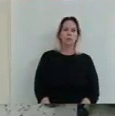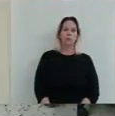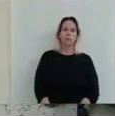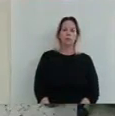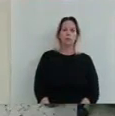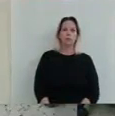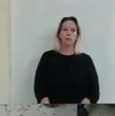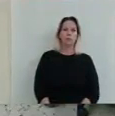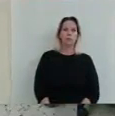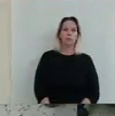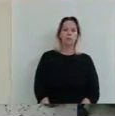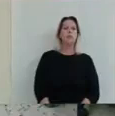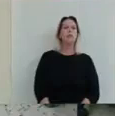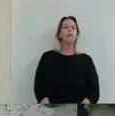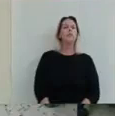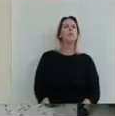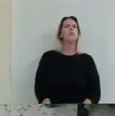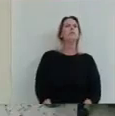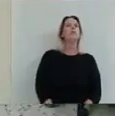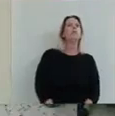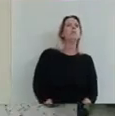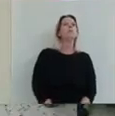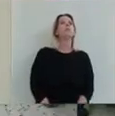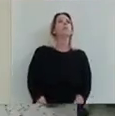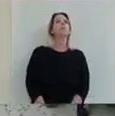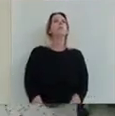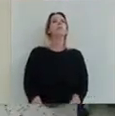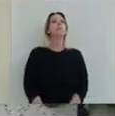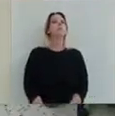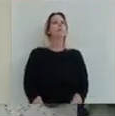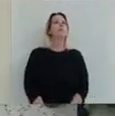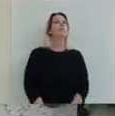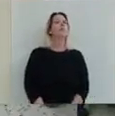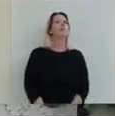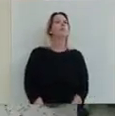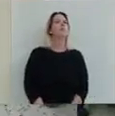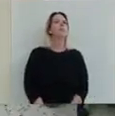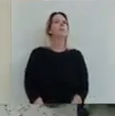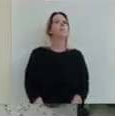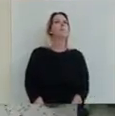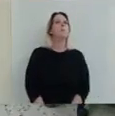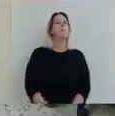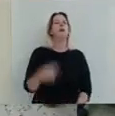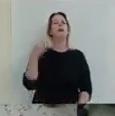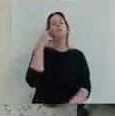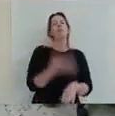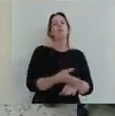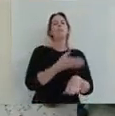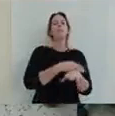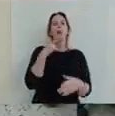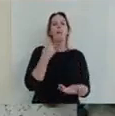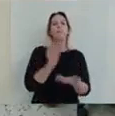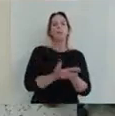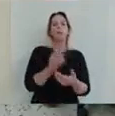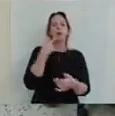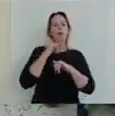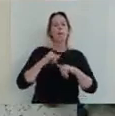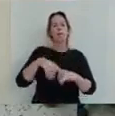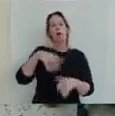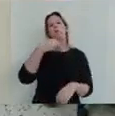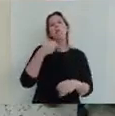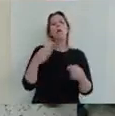Cuarto punto, proyecto de comunicación referente a solicitar a la empresa Agua de Corriente informe sobre las condiciones en el suministro y estado del agua potable en la